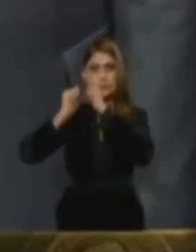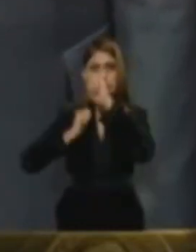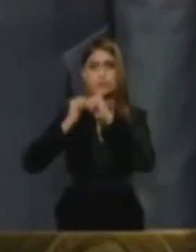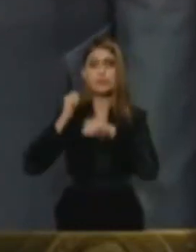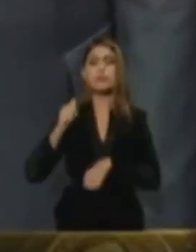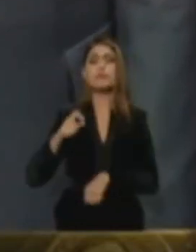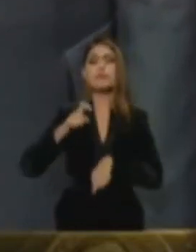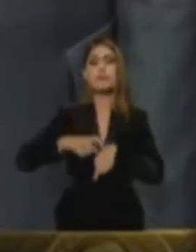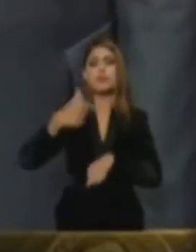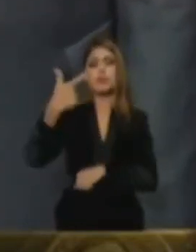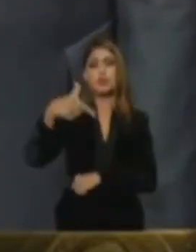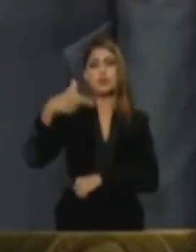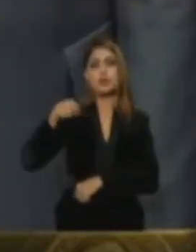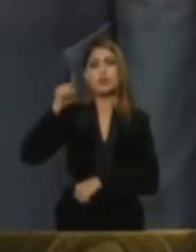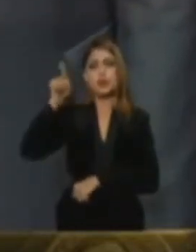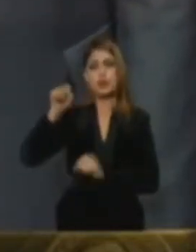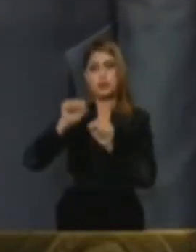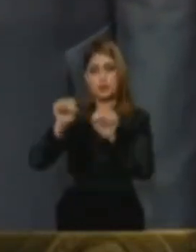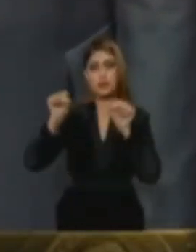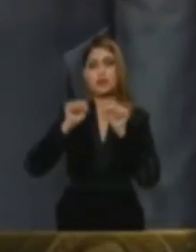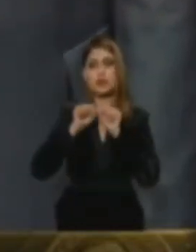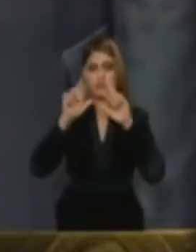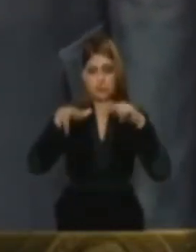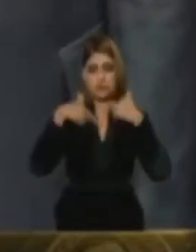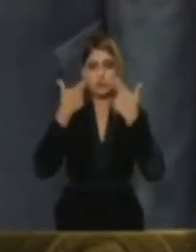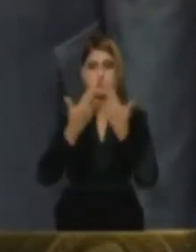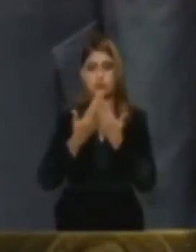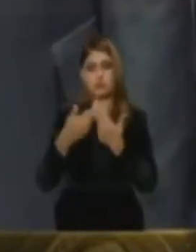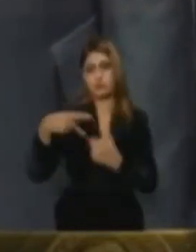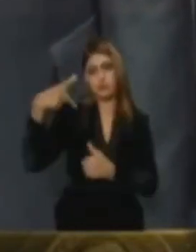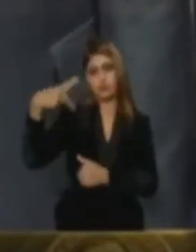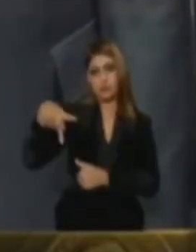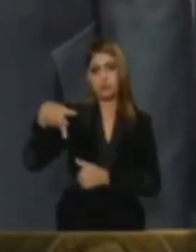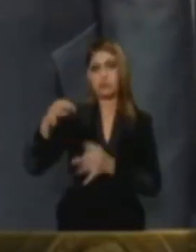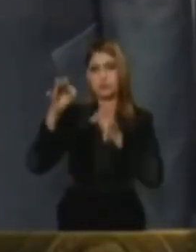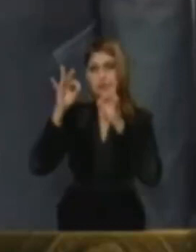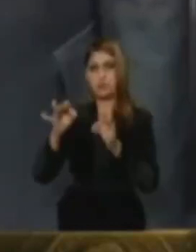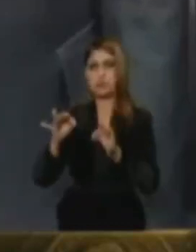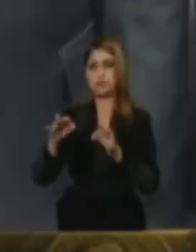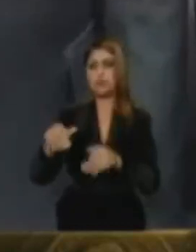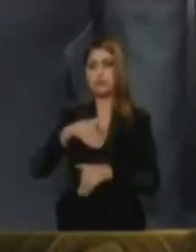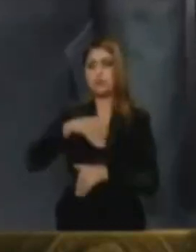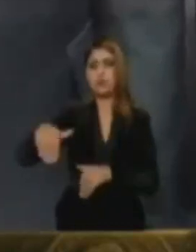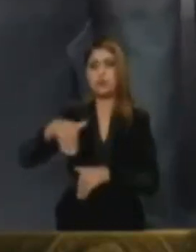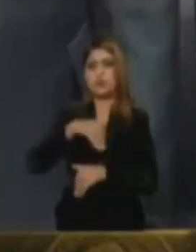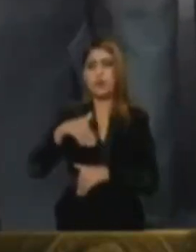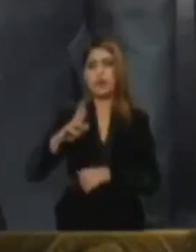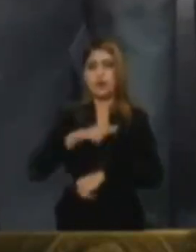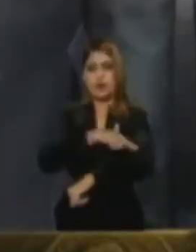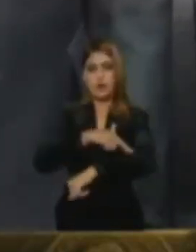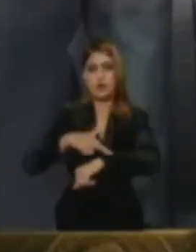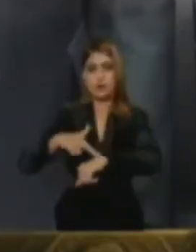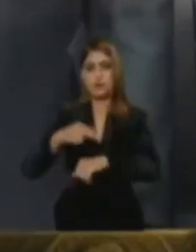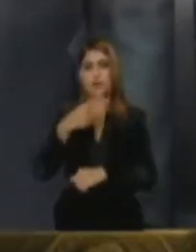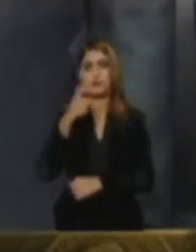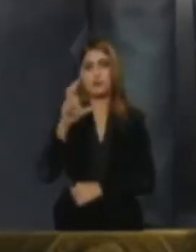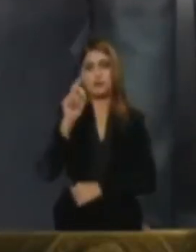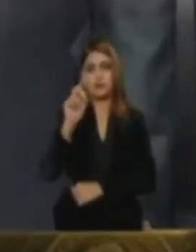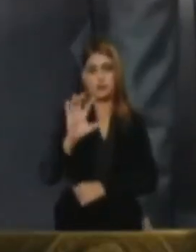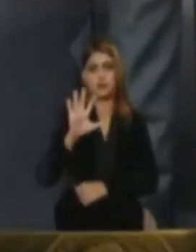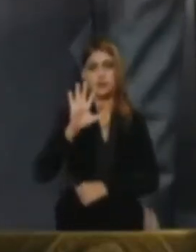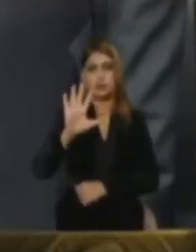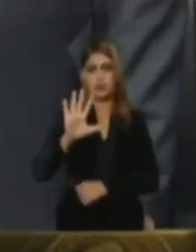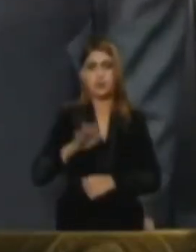las 12 horas en el Salón de Sesiones de la sede de Paseo de la Reforma